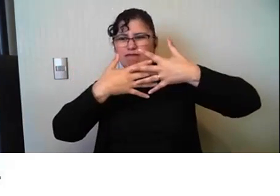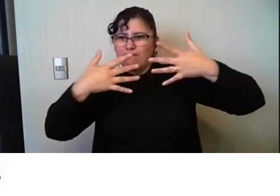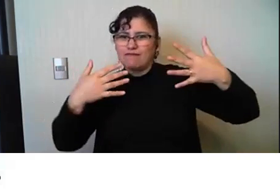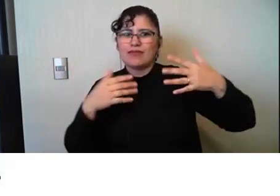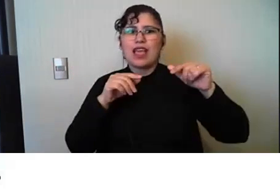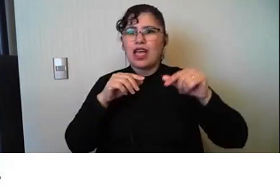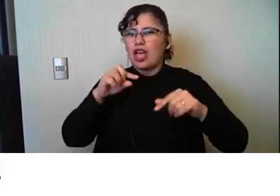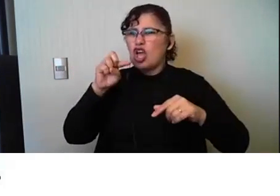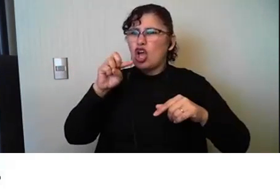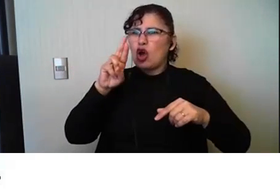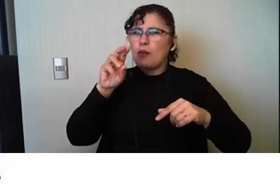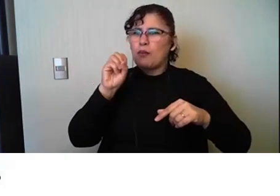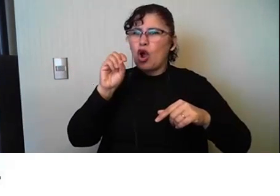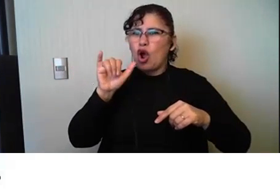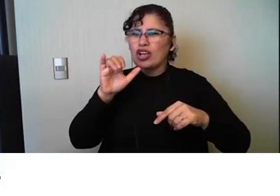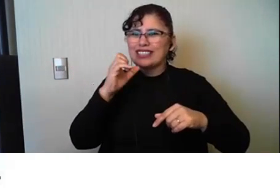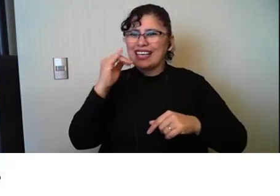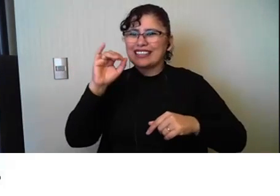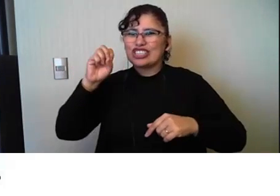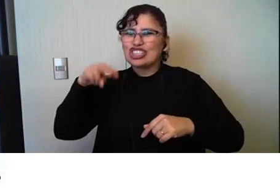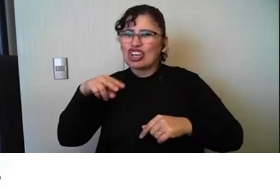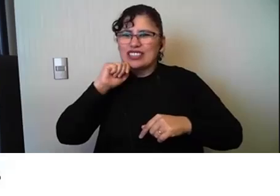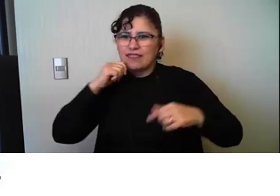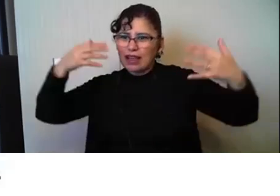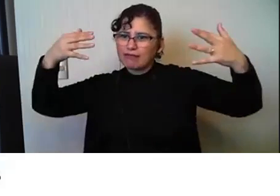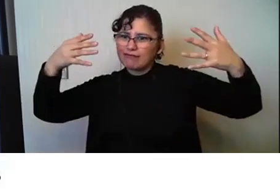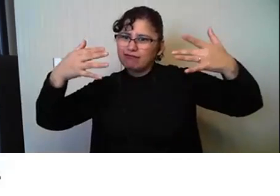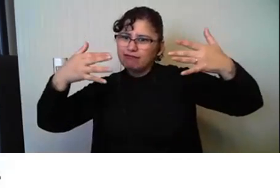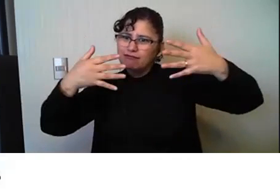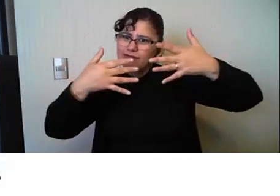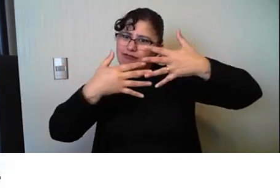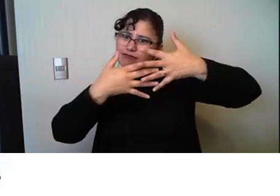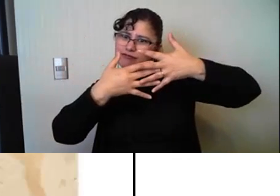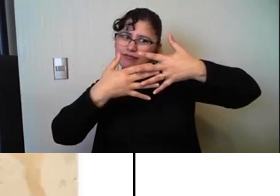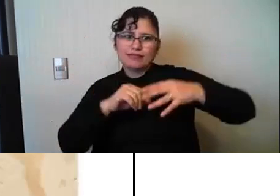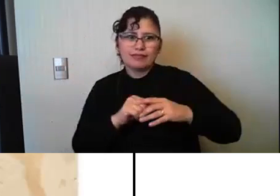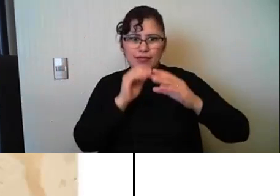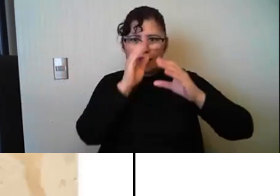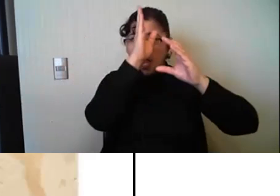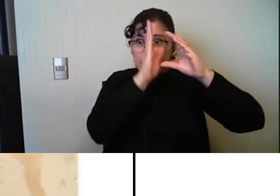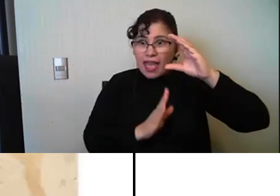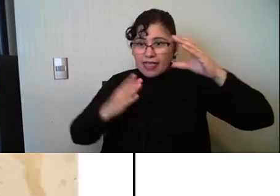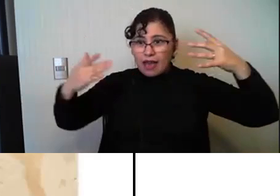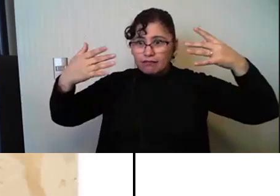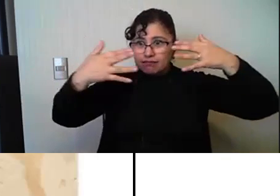cuerpo calloso. Y aquí están en el esquema, con líneas. Cruzan la línea media, son comisuras.